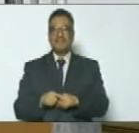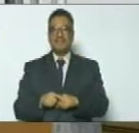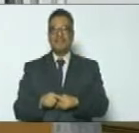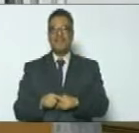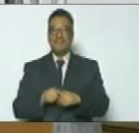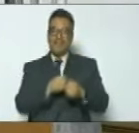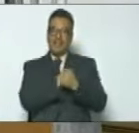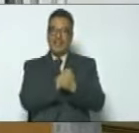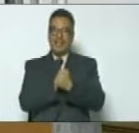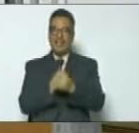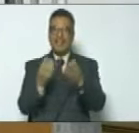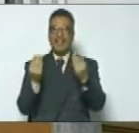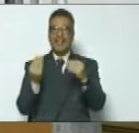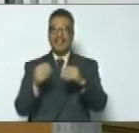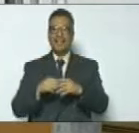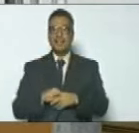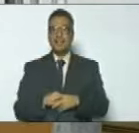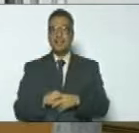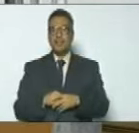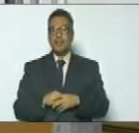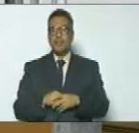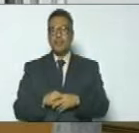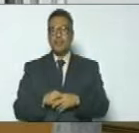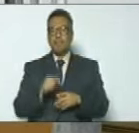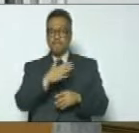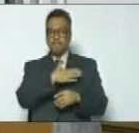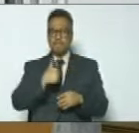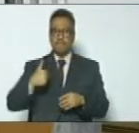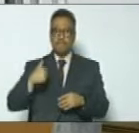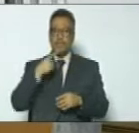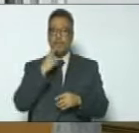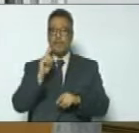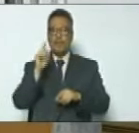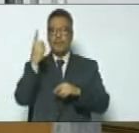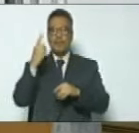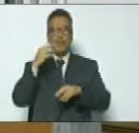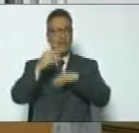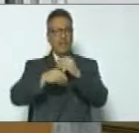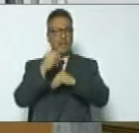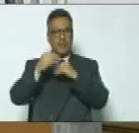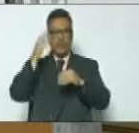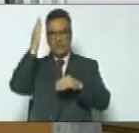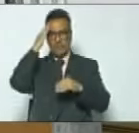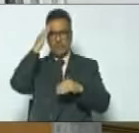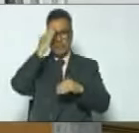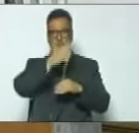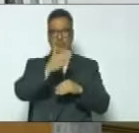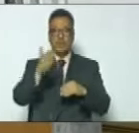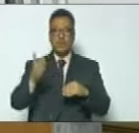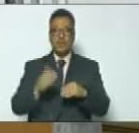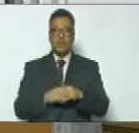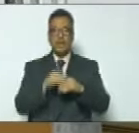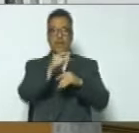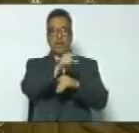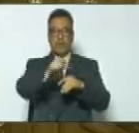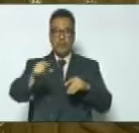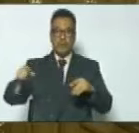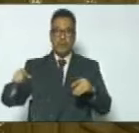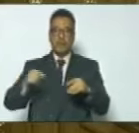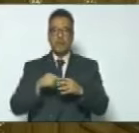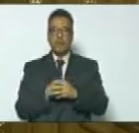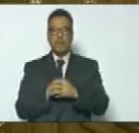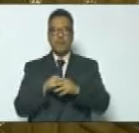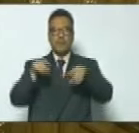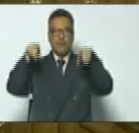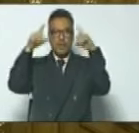Se les quiere mucho. Quiero primero hacer un reconocimiento a esa fanaticada